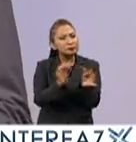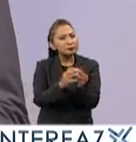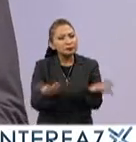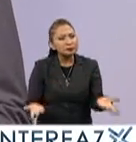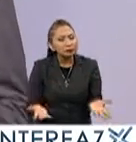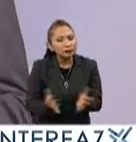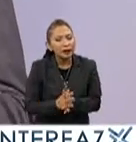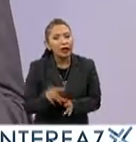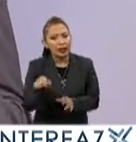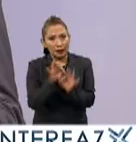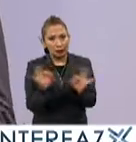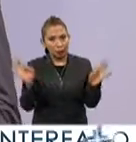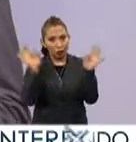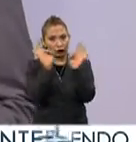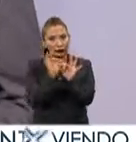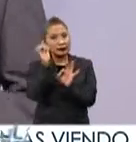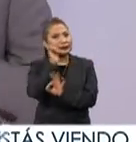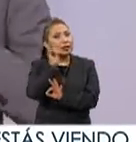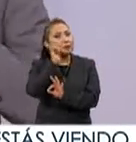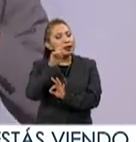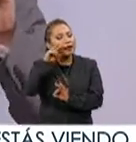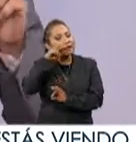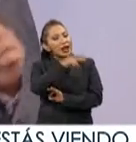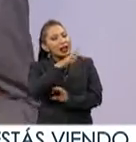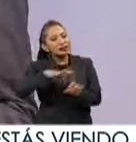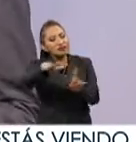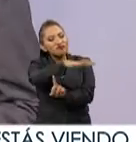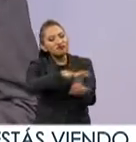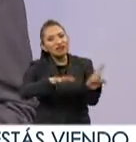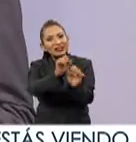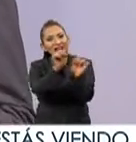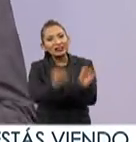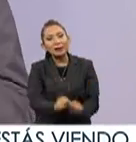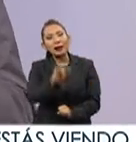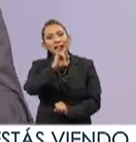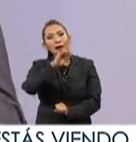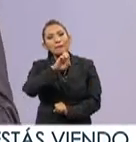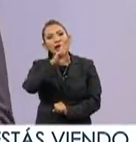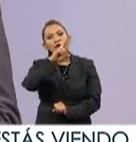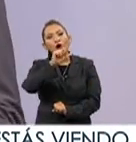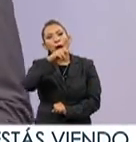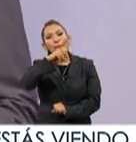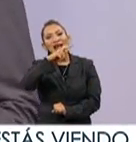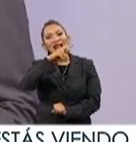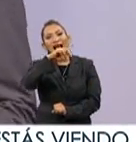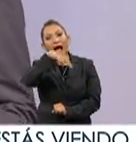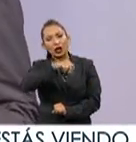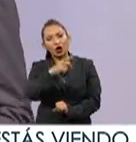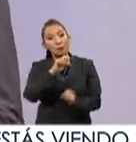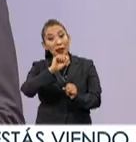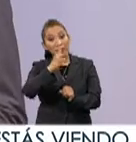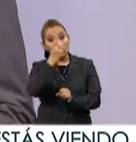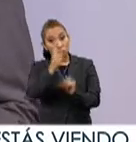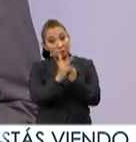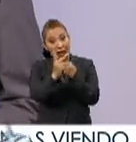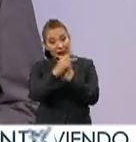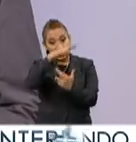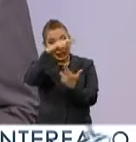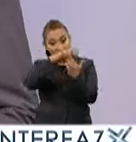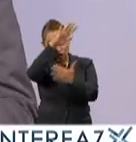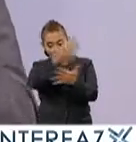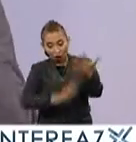que es importante siempre tener en cuenta este contexto del sistema iberoamericano. Son 22 países muy importantes de la